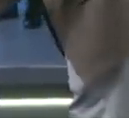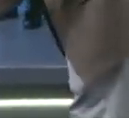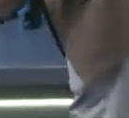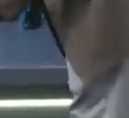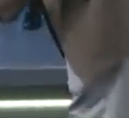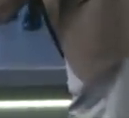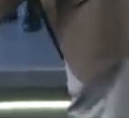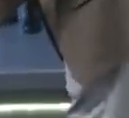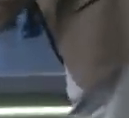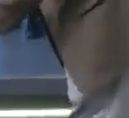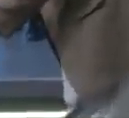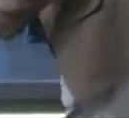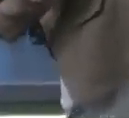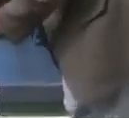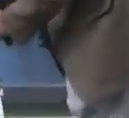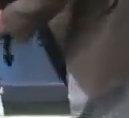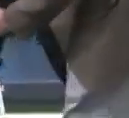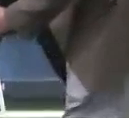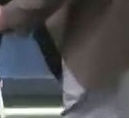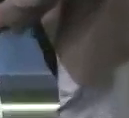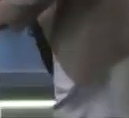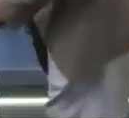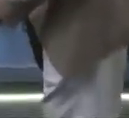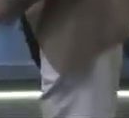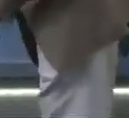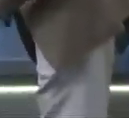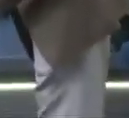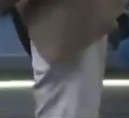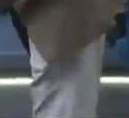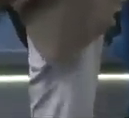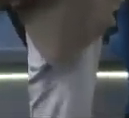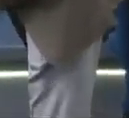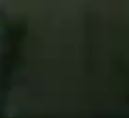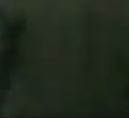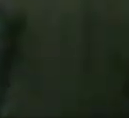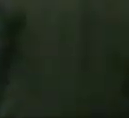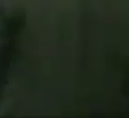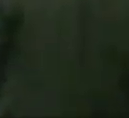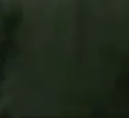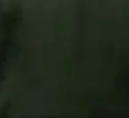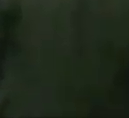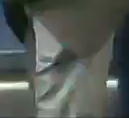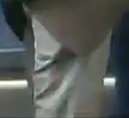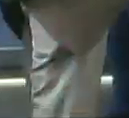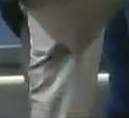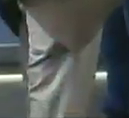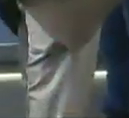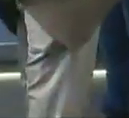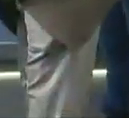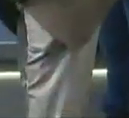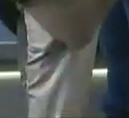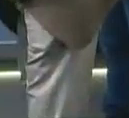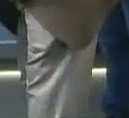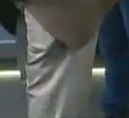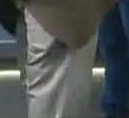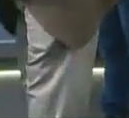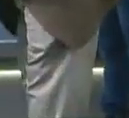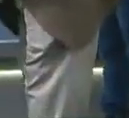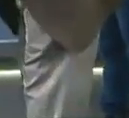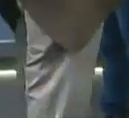mejor. ¿Oíste? Vas a ver. Te felicito, Willani. Cada vez vas a estar mejor. Con el favor de